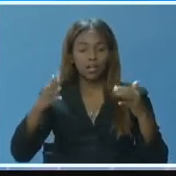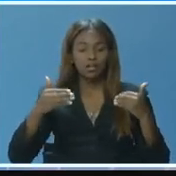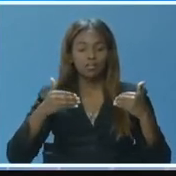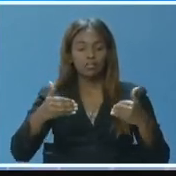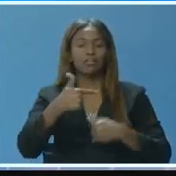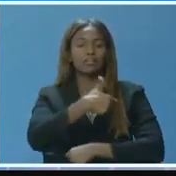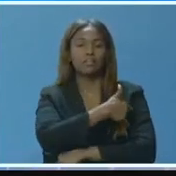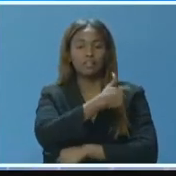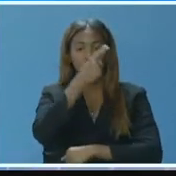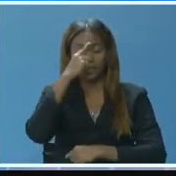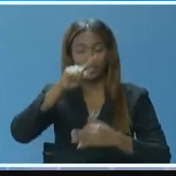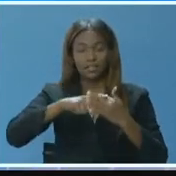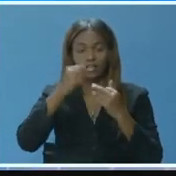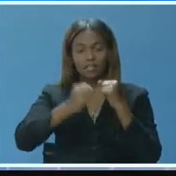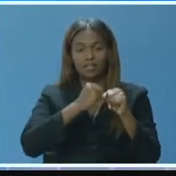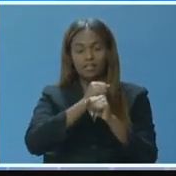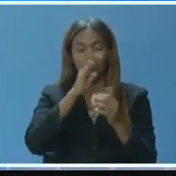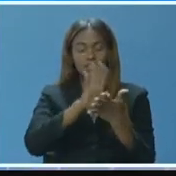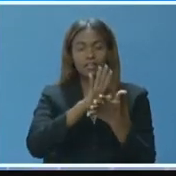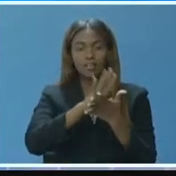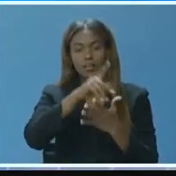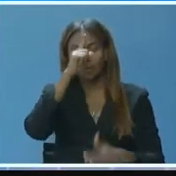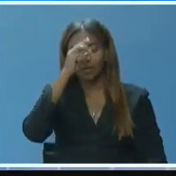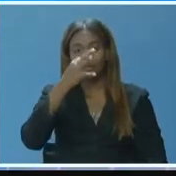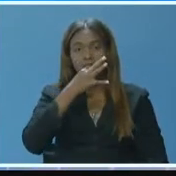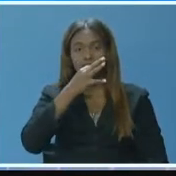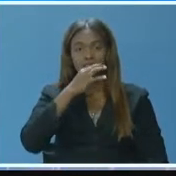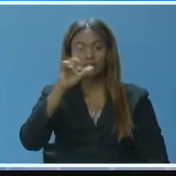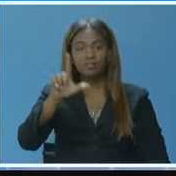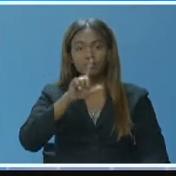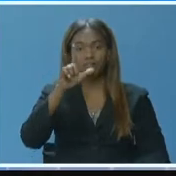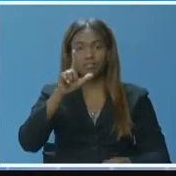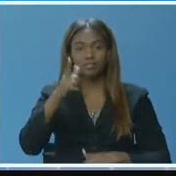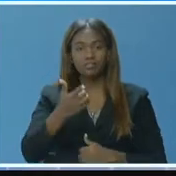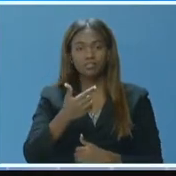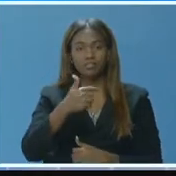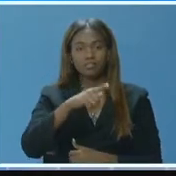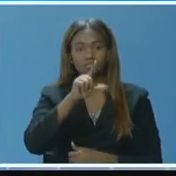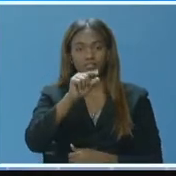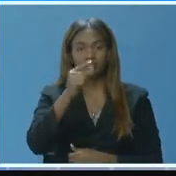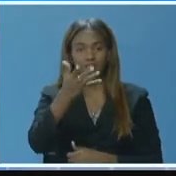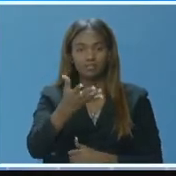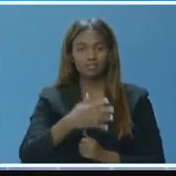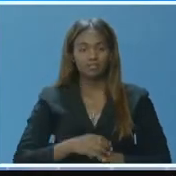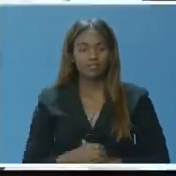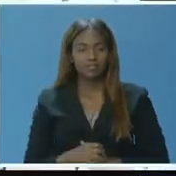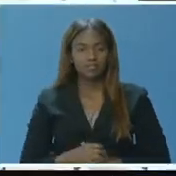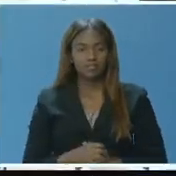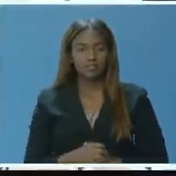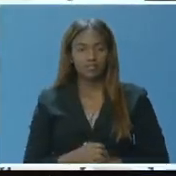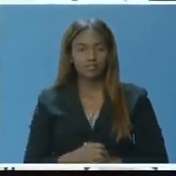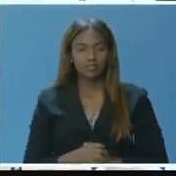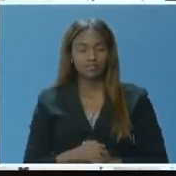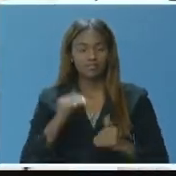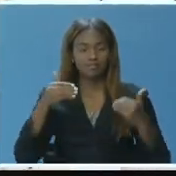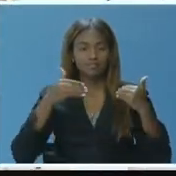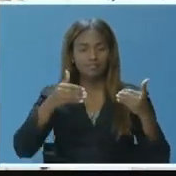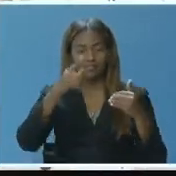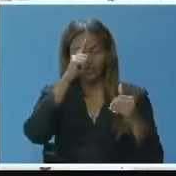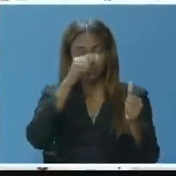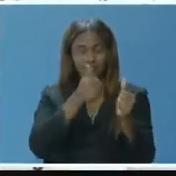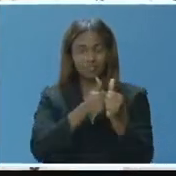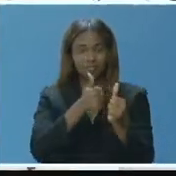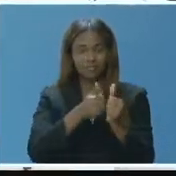el inicio del año escolar pautado para el próximo lunes 20 de septiembre. Melvin Gómez nos cuenta. La jornada se estableció en la